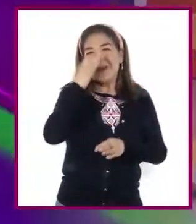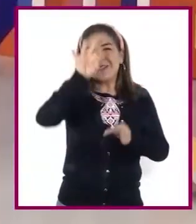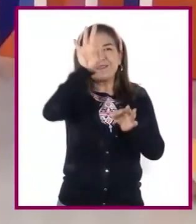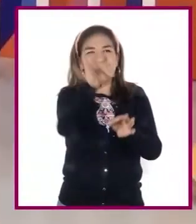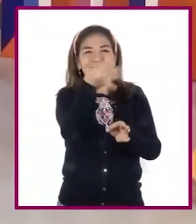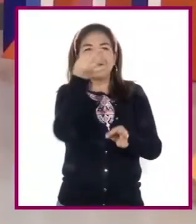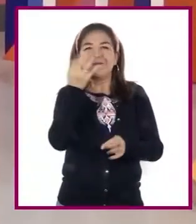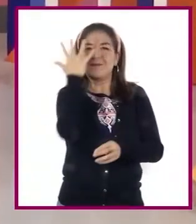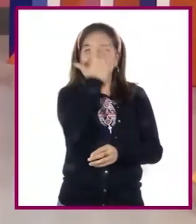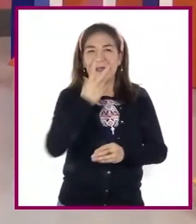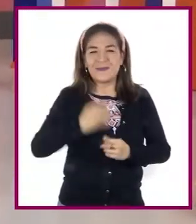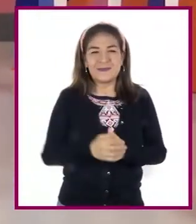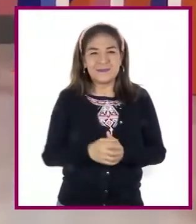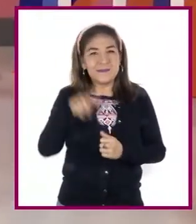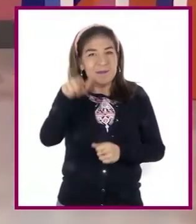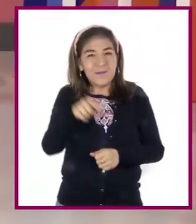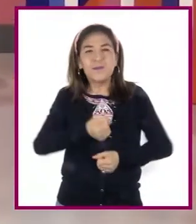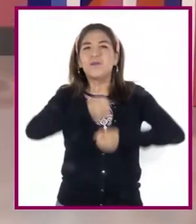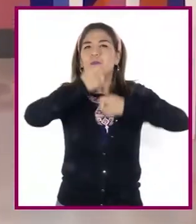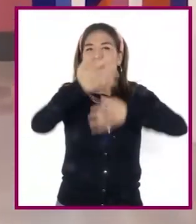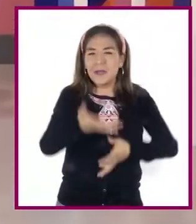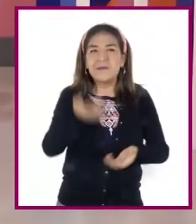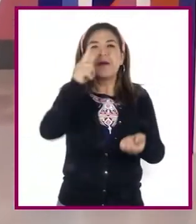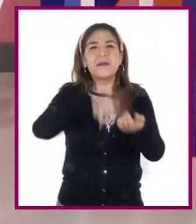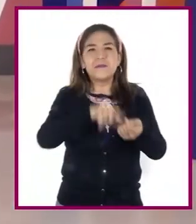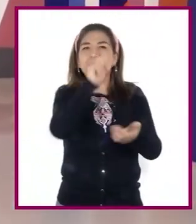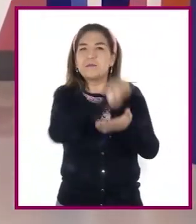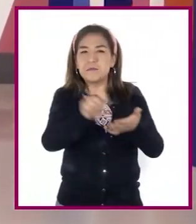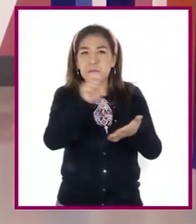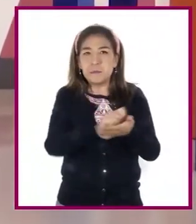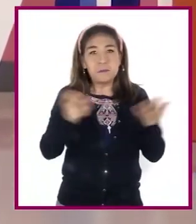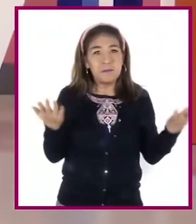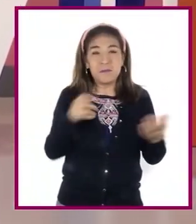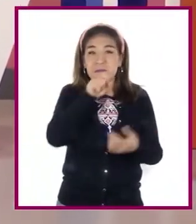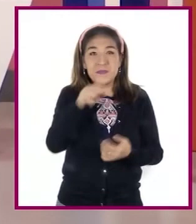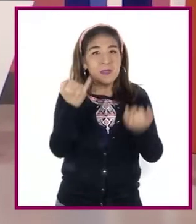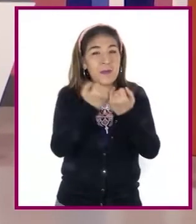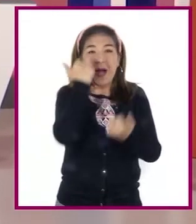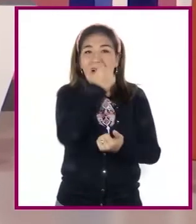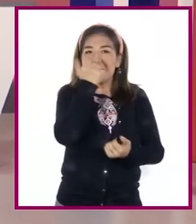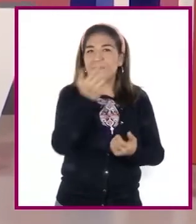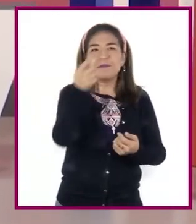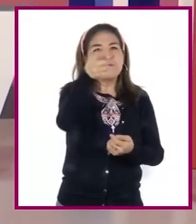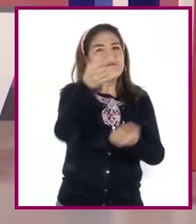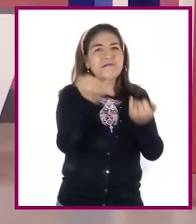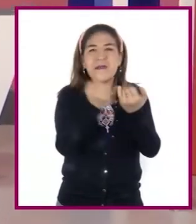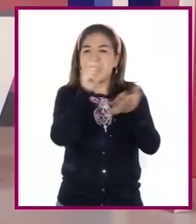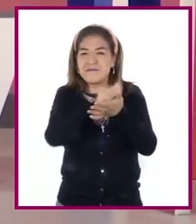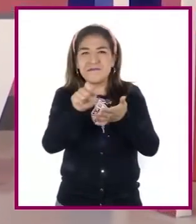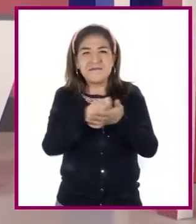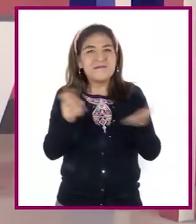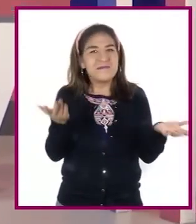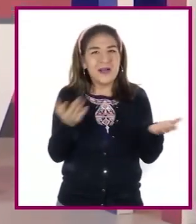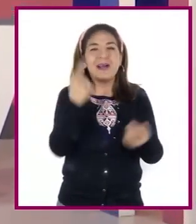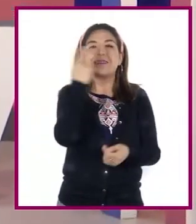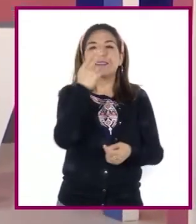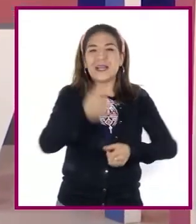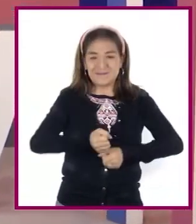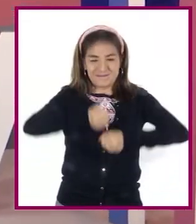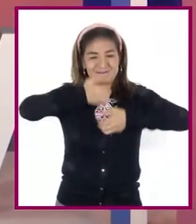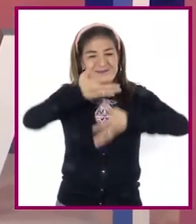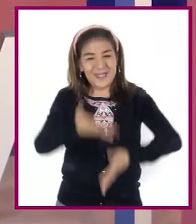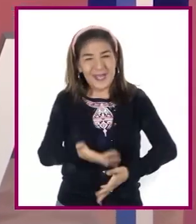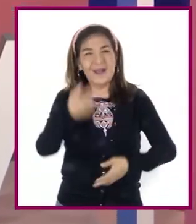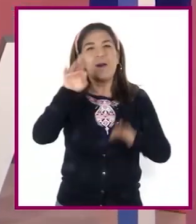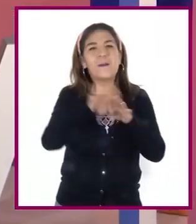¿Ya vieron cómo un poema tan bello puede estar escrito por alguien que es un alumno como ustedes? Solo necesitan inspirarse